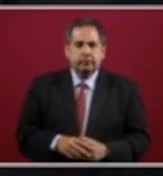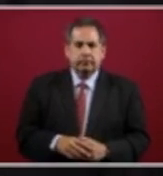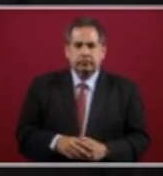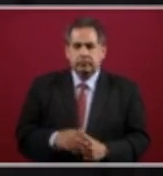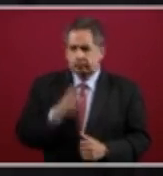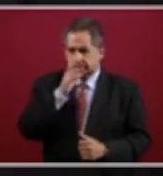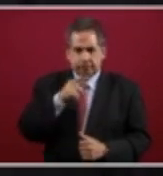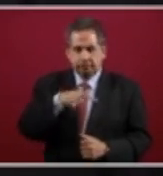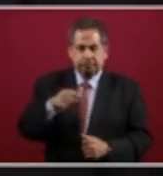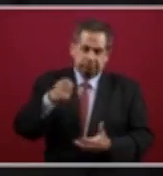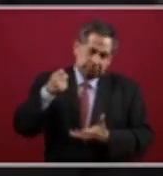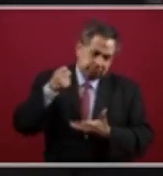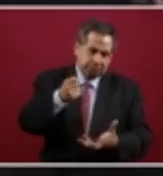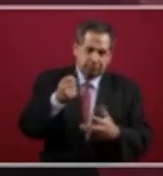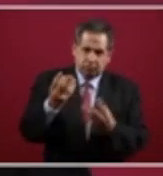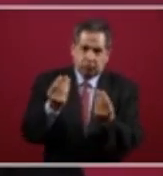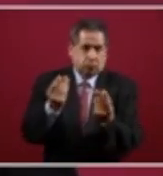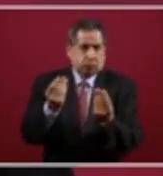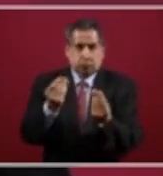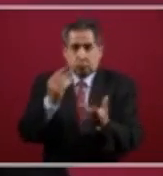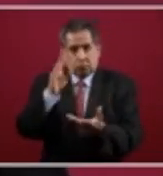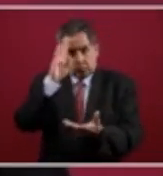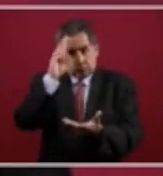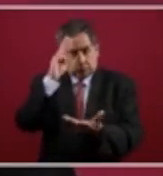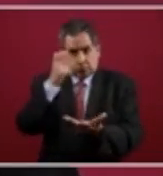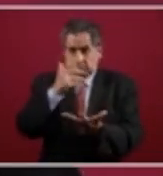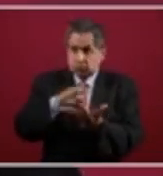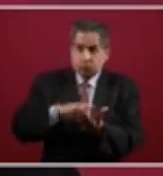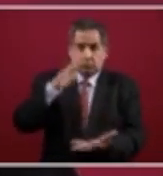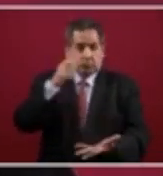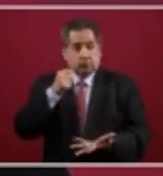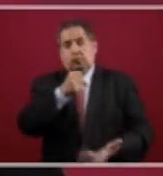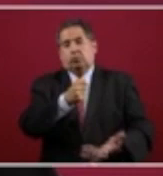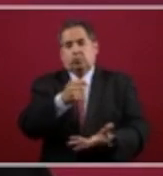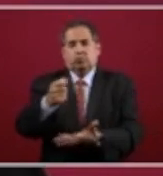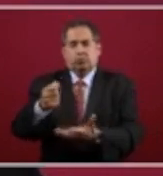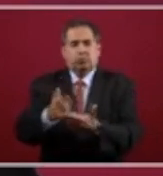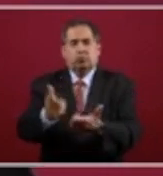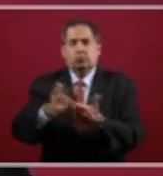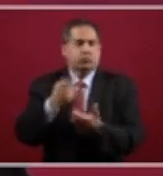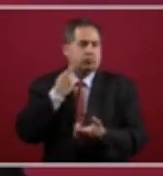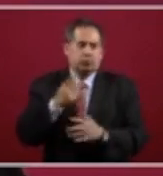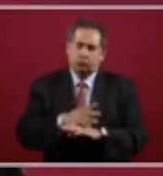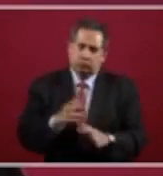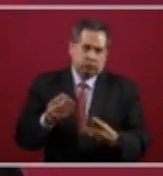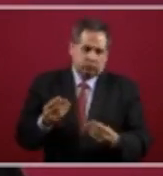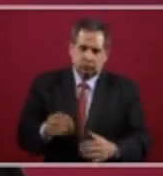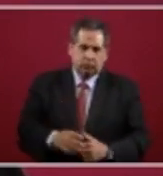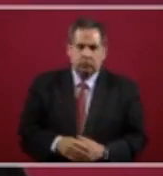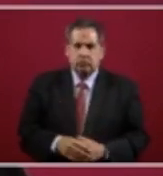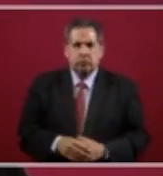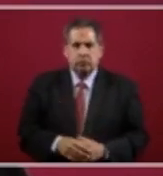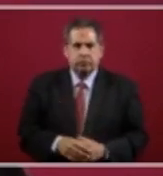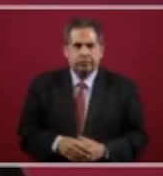pueden estar recibiendo tanto dinero los partidos políticos.